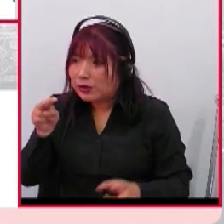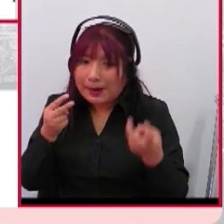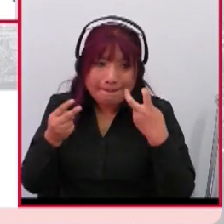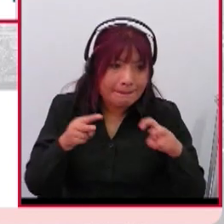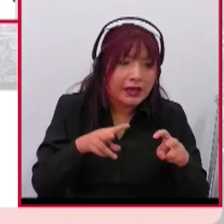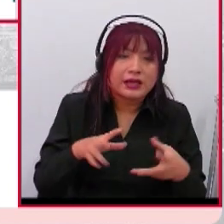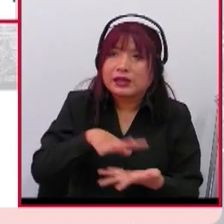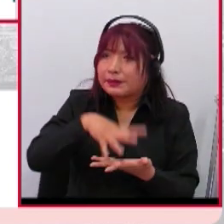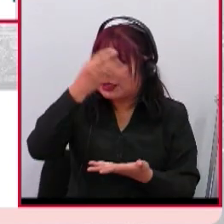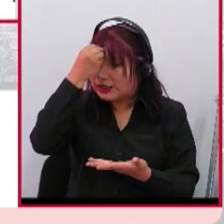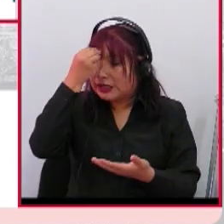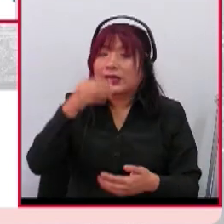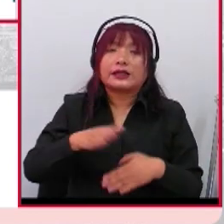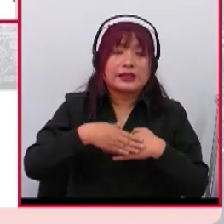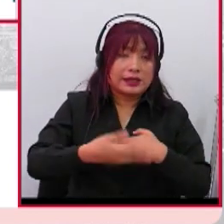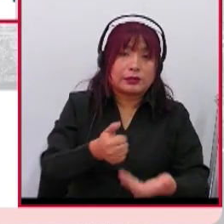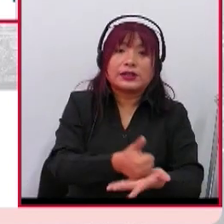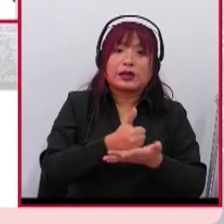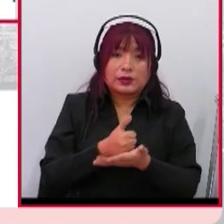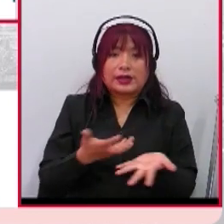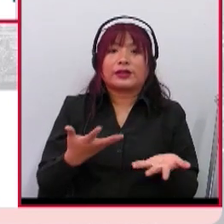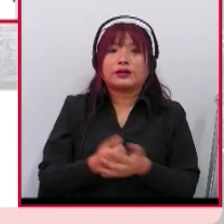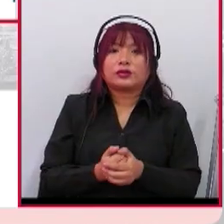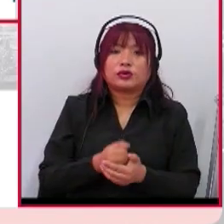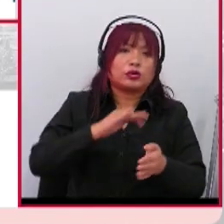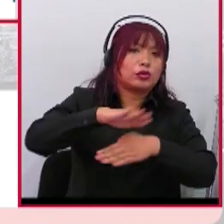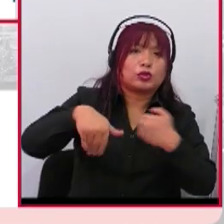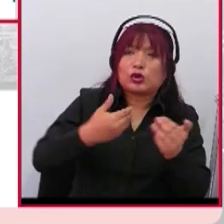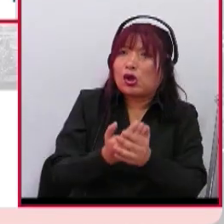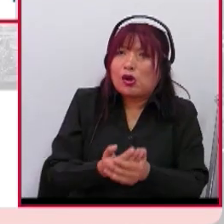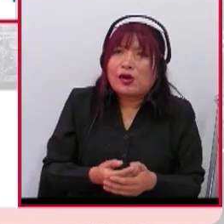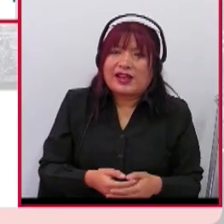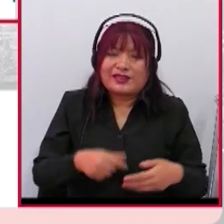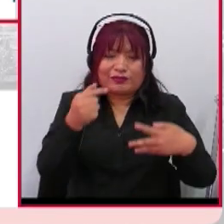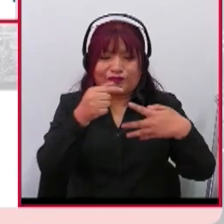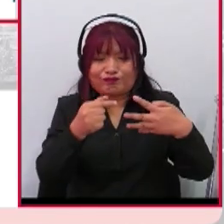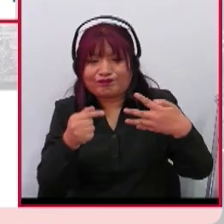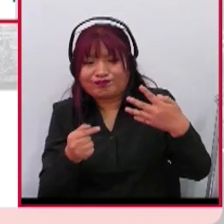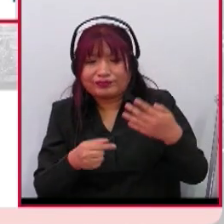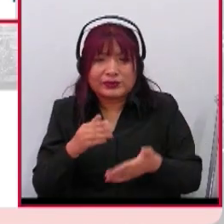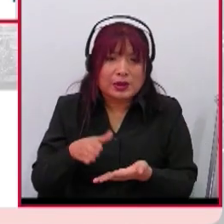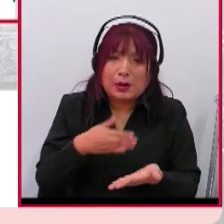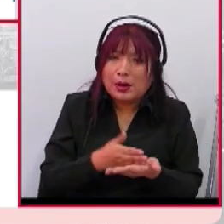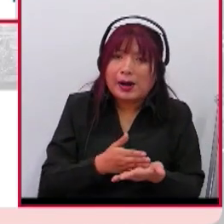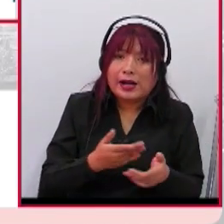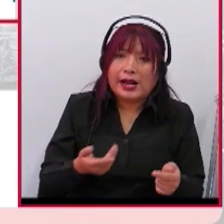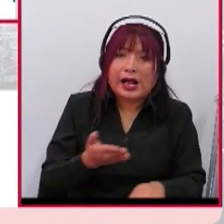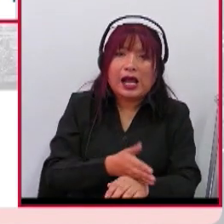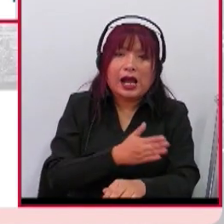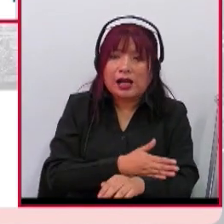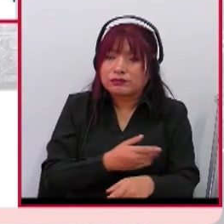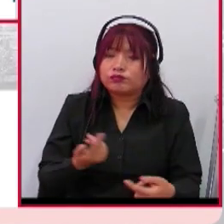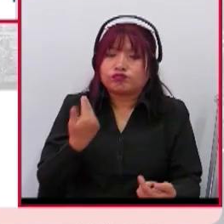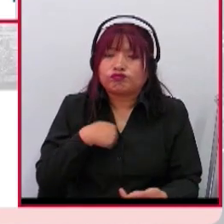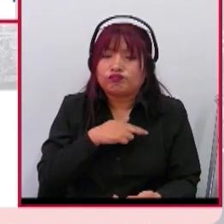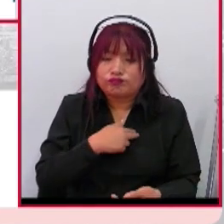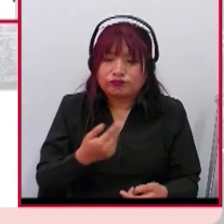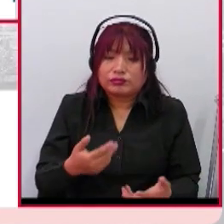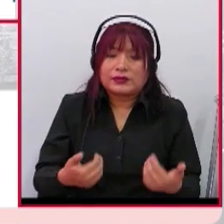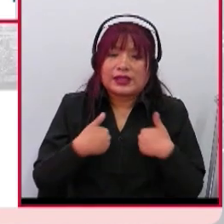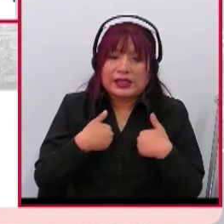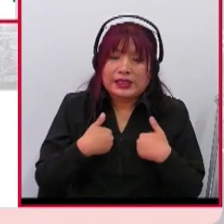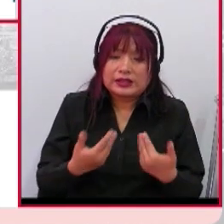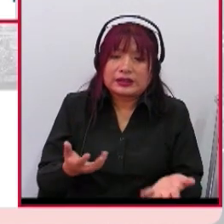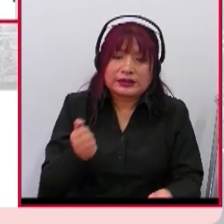ayudarnos, ¿no? Entonces, con todo este desafío, tuvimos que trabajar una estrategia desarrollada en